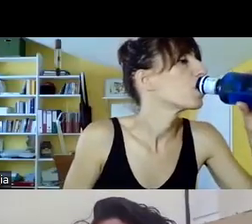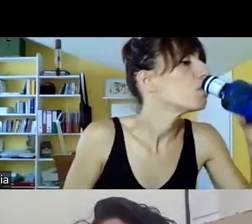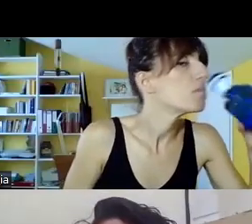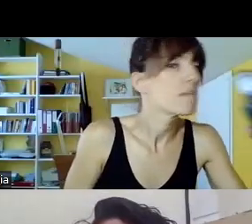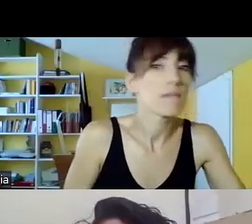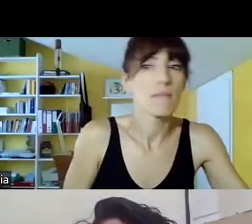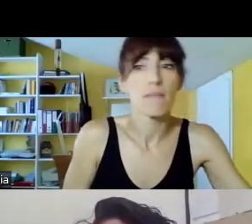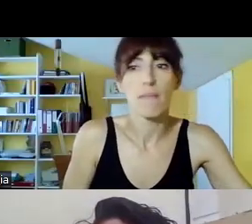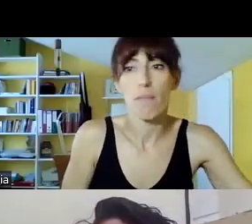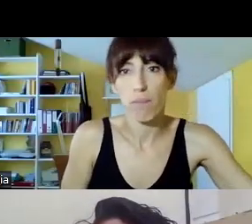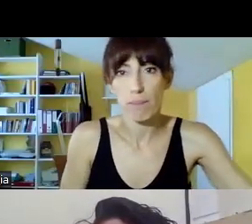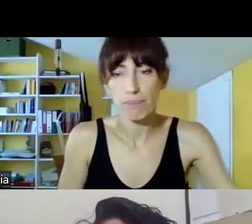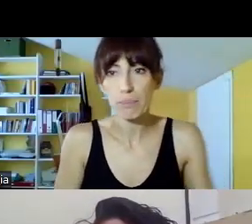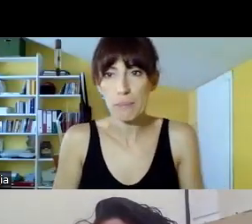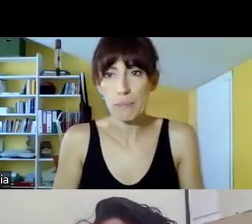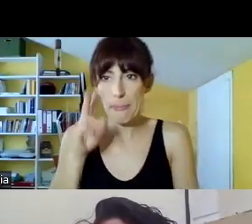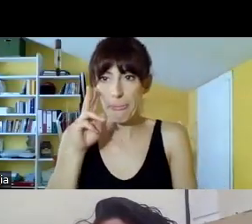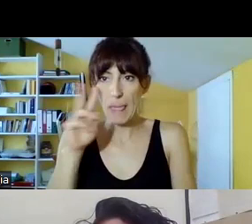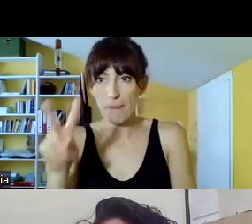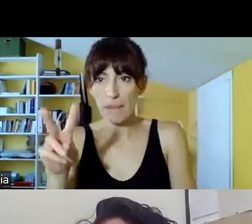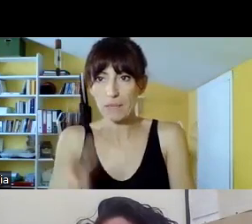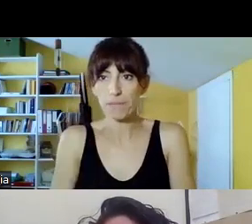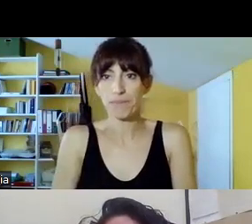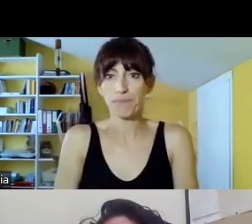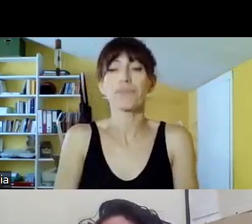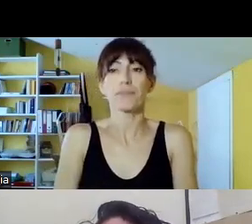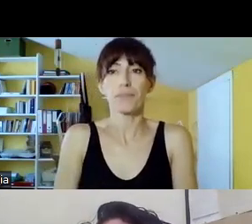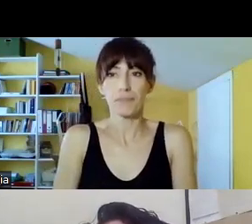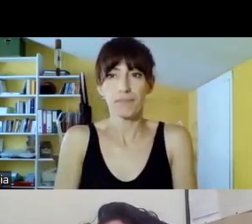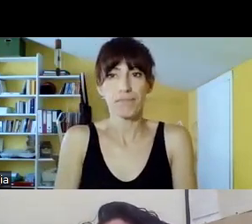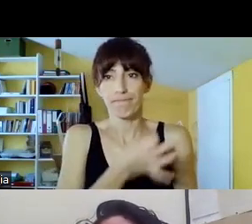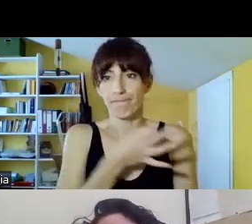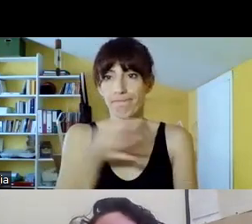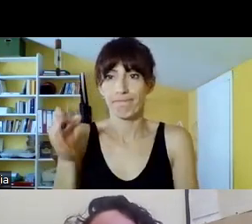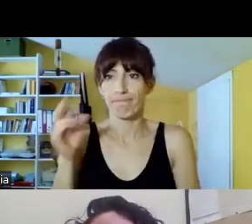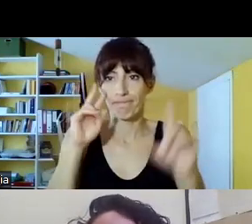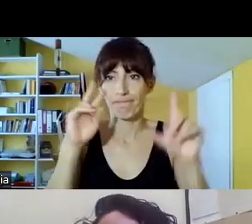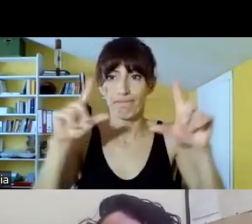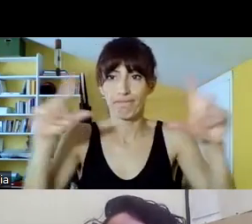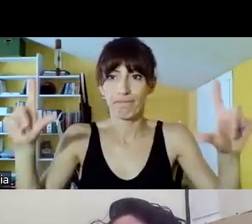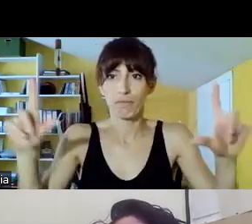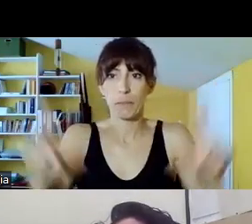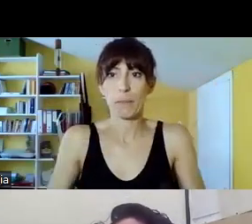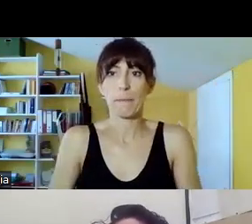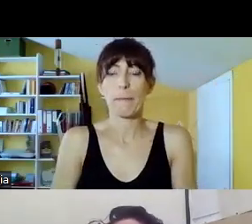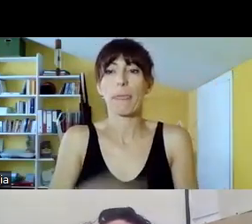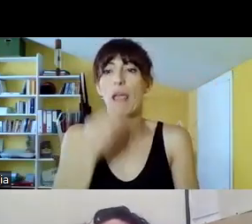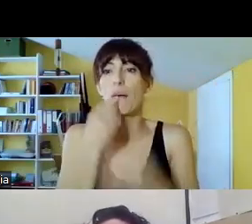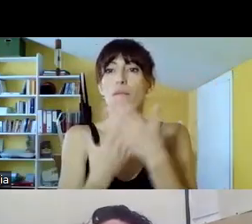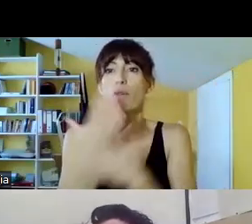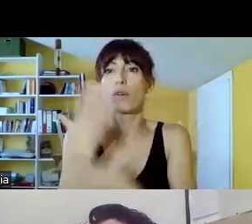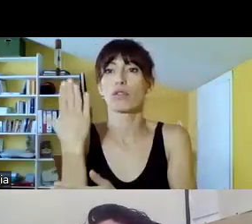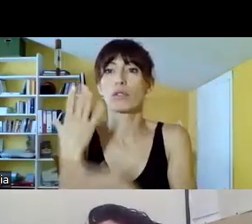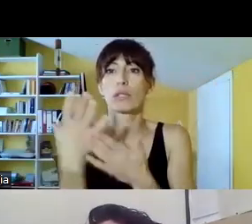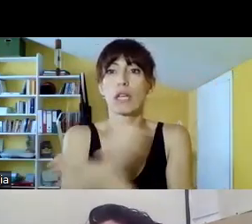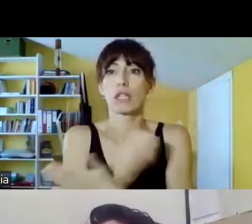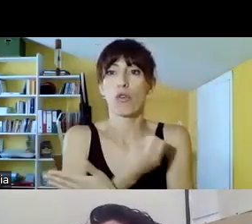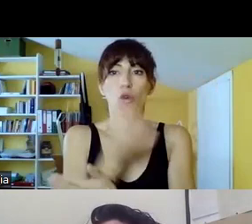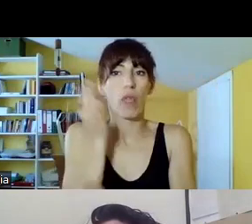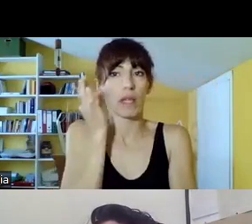Vale. ¿Veis mi pantalla? Sí, se ve. Vale, pues buenos días a